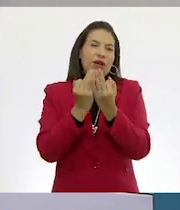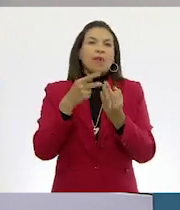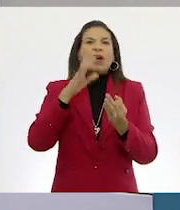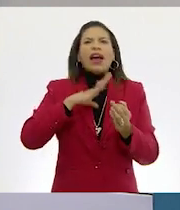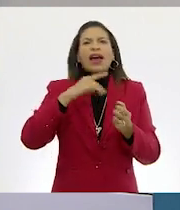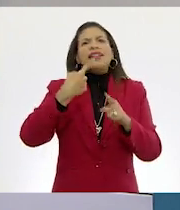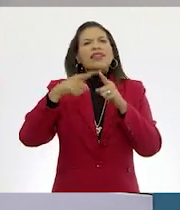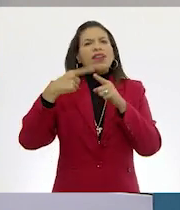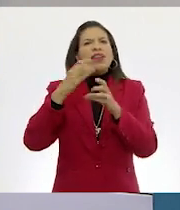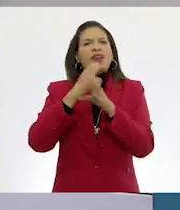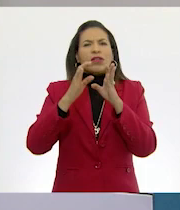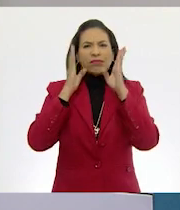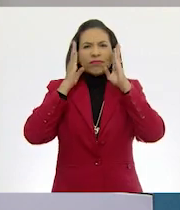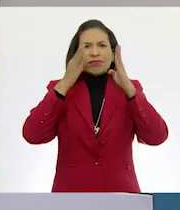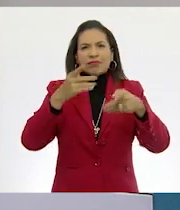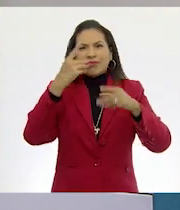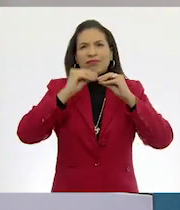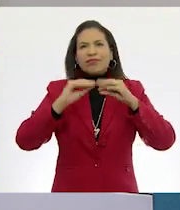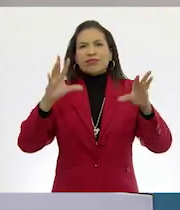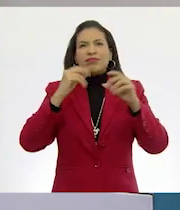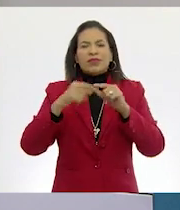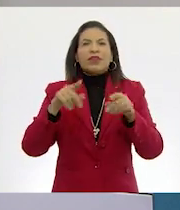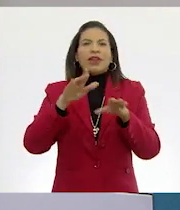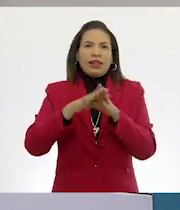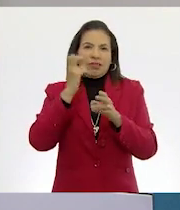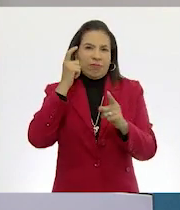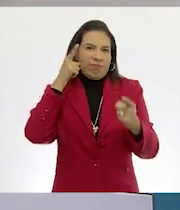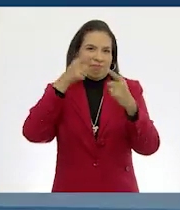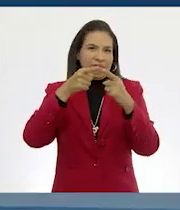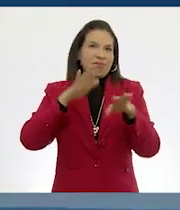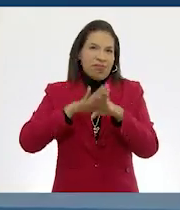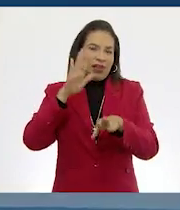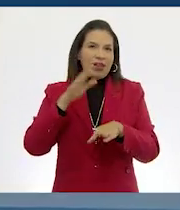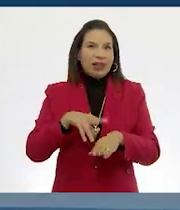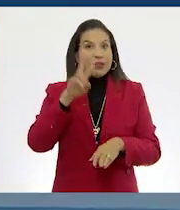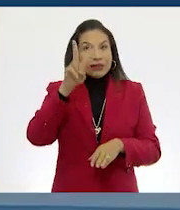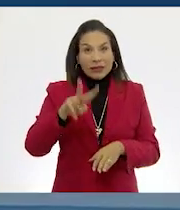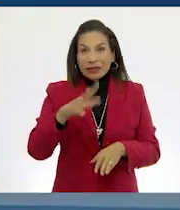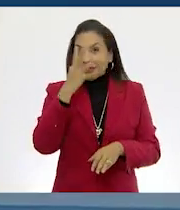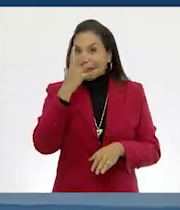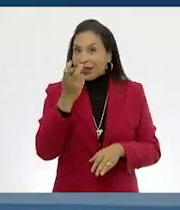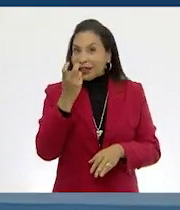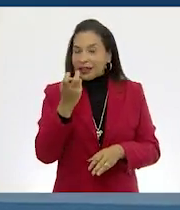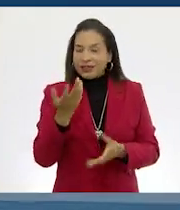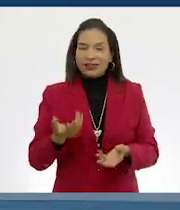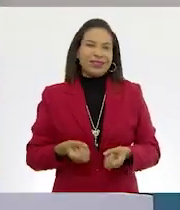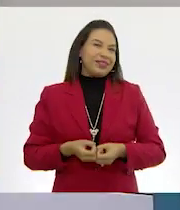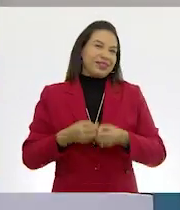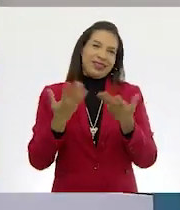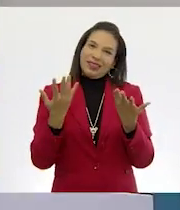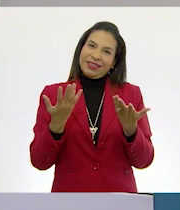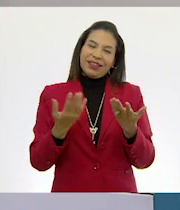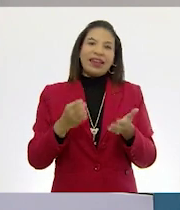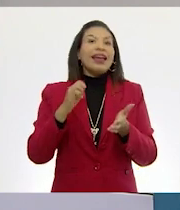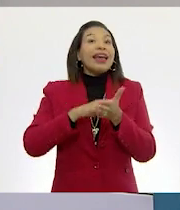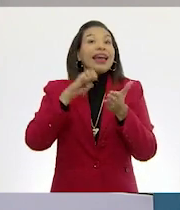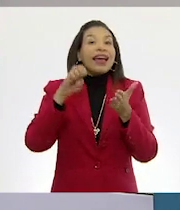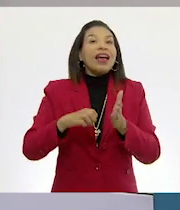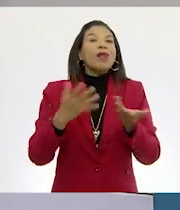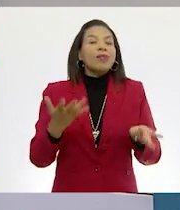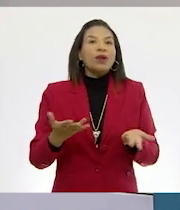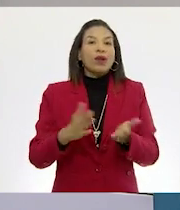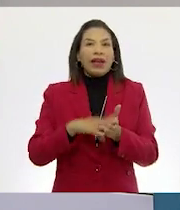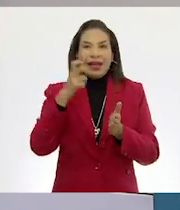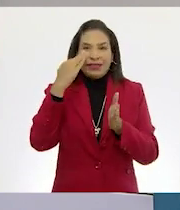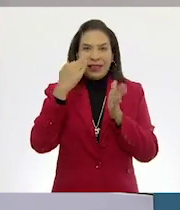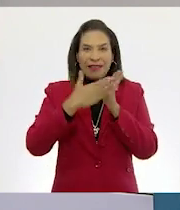había algunas medidas enfocadas a promover eso de manera más directa. ¿En serio? Por supuesto. Por ejemplo, es